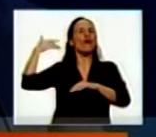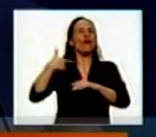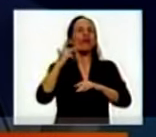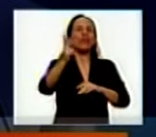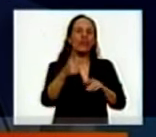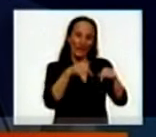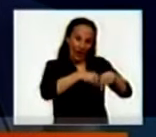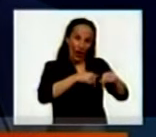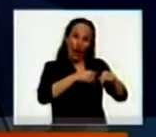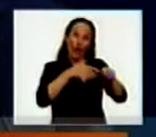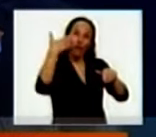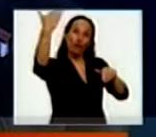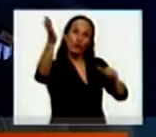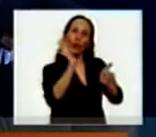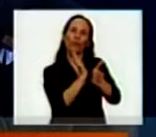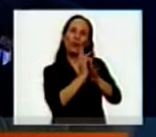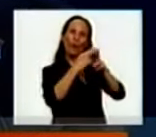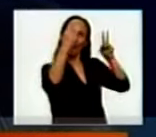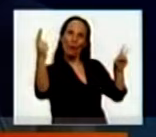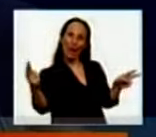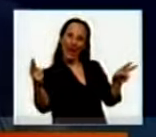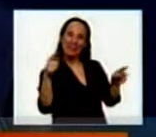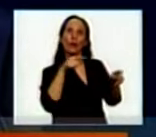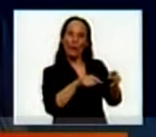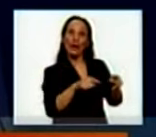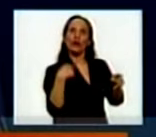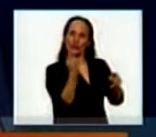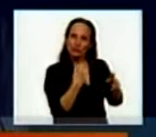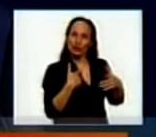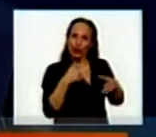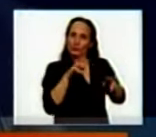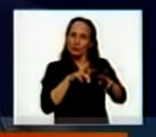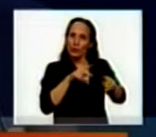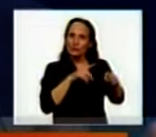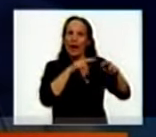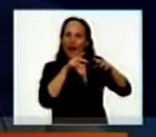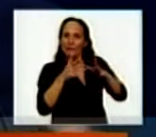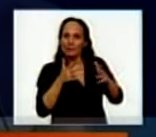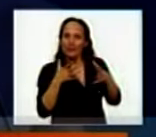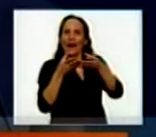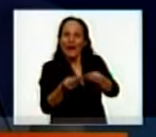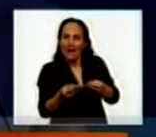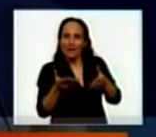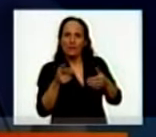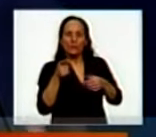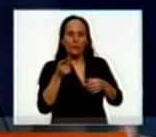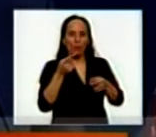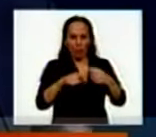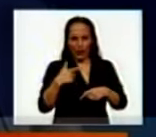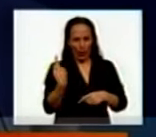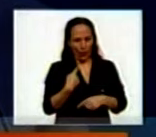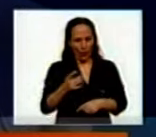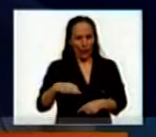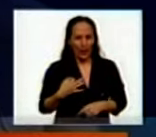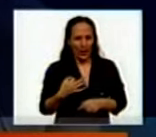el hoy y el futuro. Pero también hemos tomado medidas para destrabar nuestra vida, para destrabar